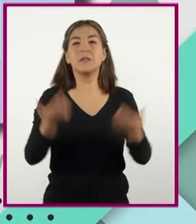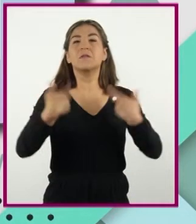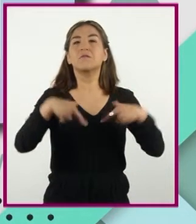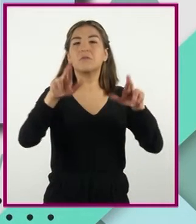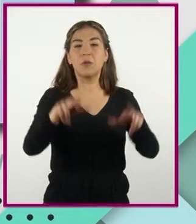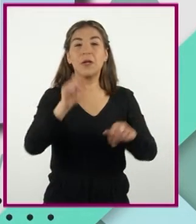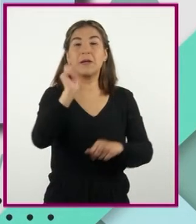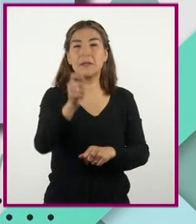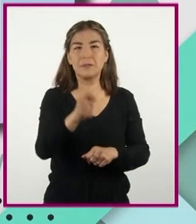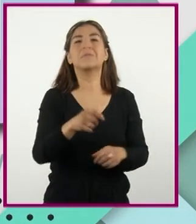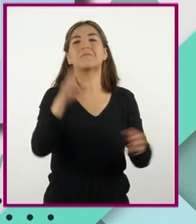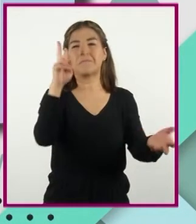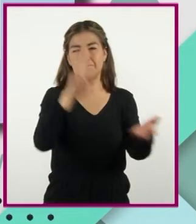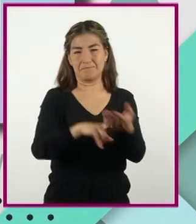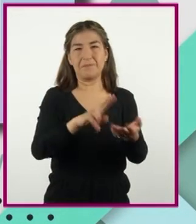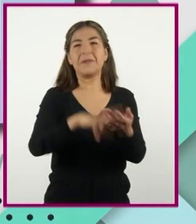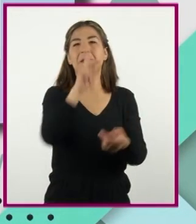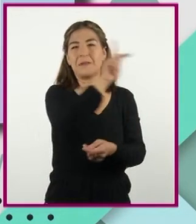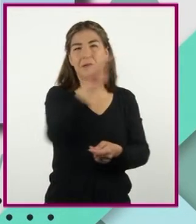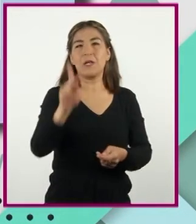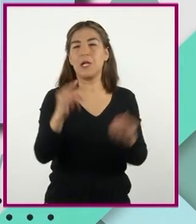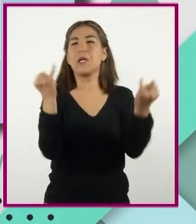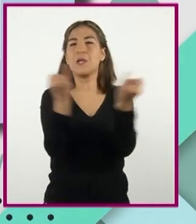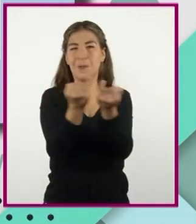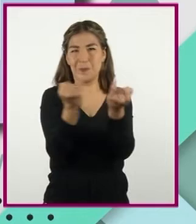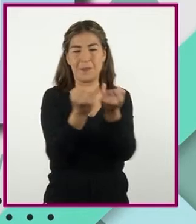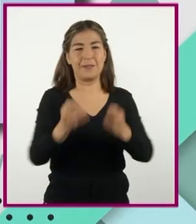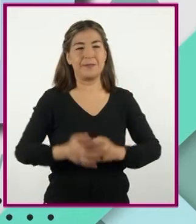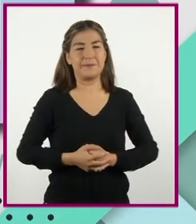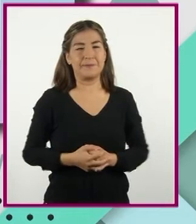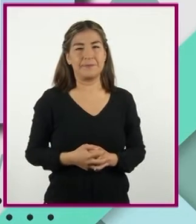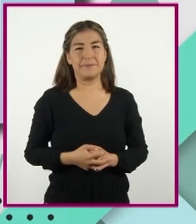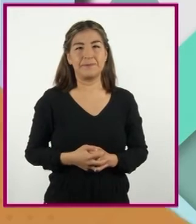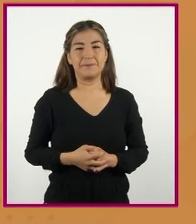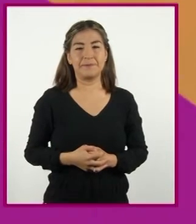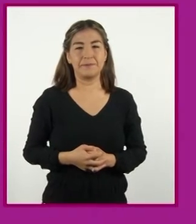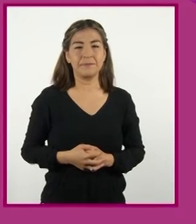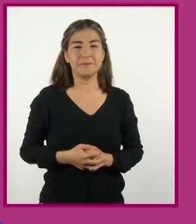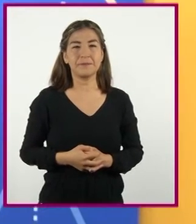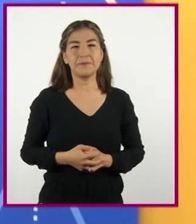expresiones sí son equivalentes y podemos igualarlas.